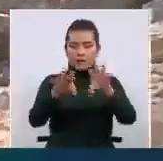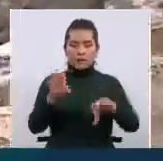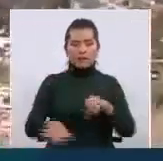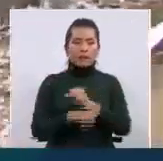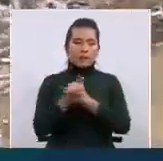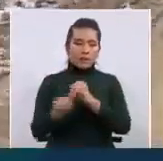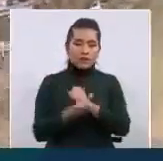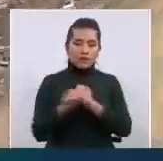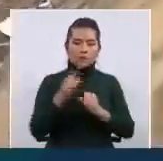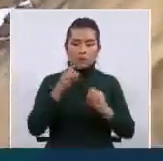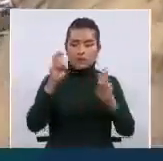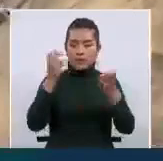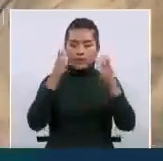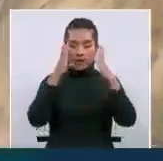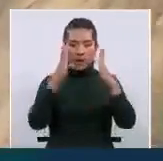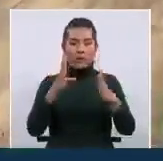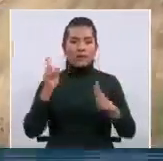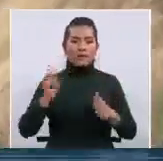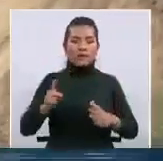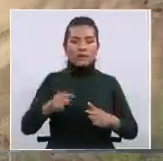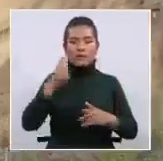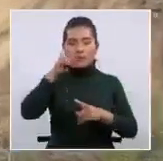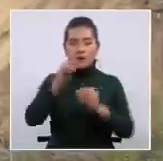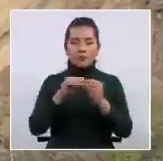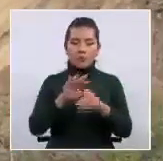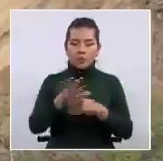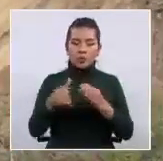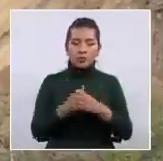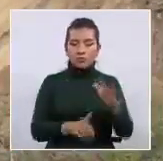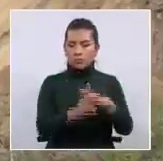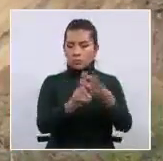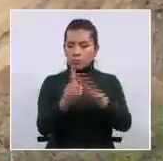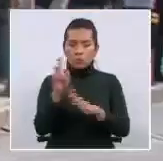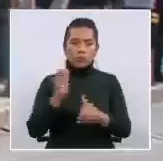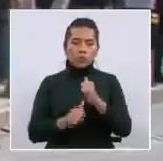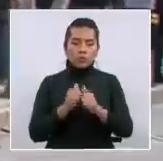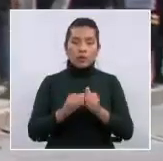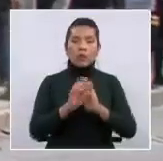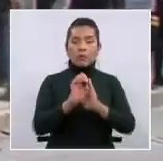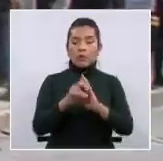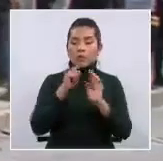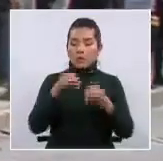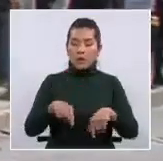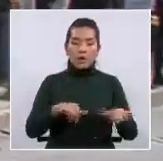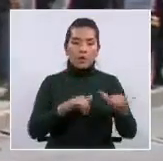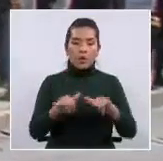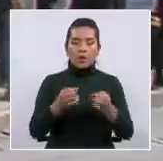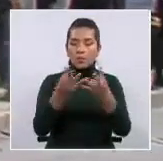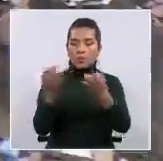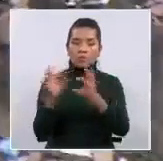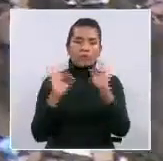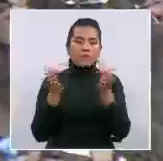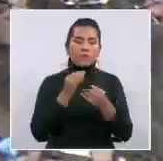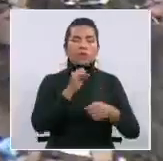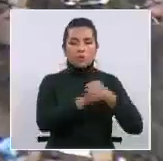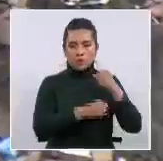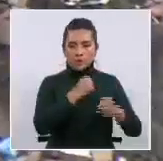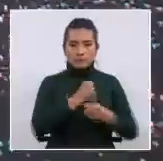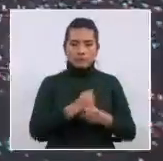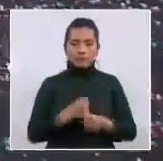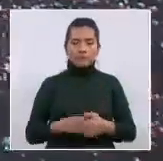que necesita atención para eventualidades como estas, donde más de 84 familias sufrieron las consecuencias.